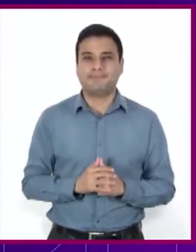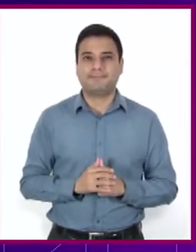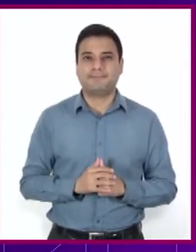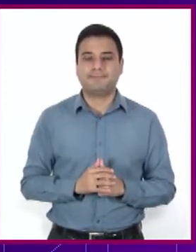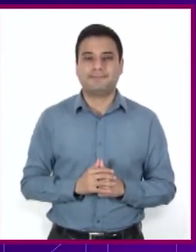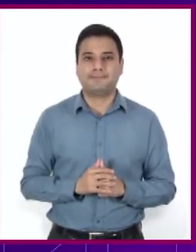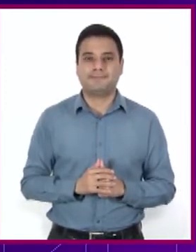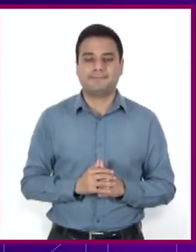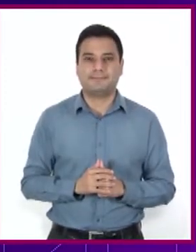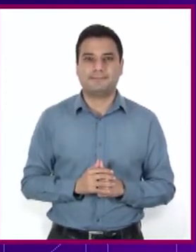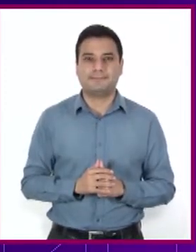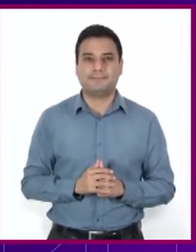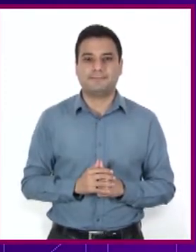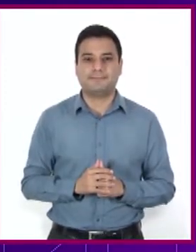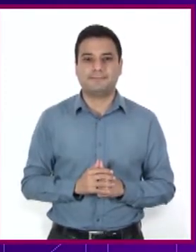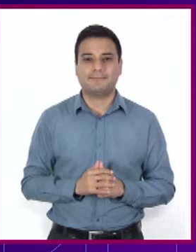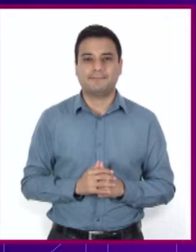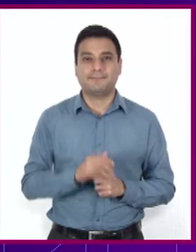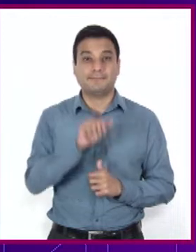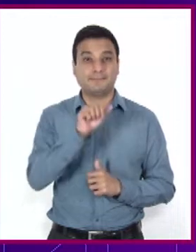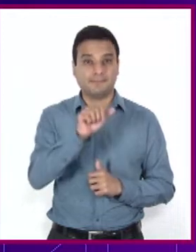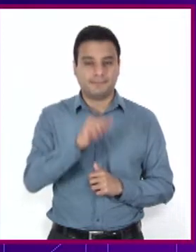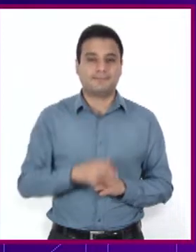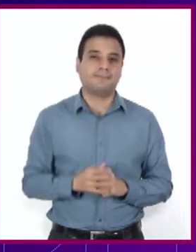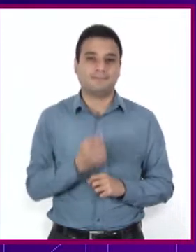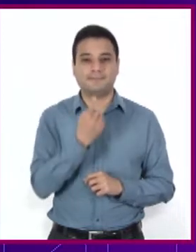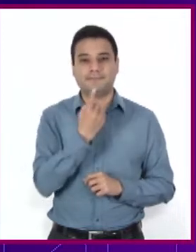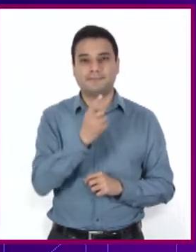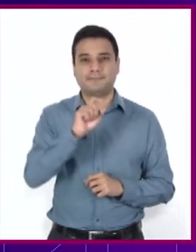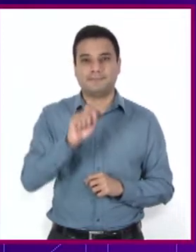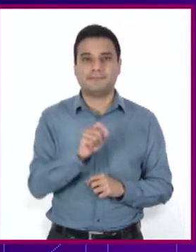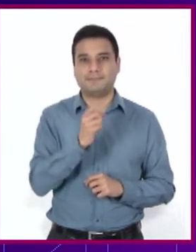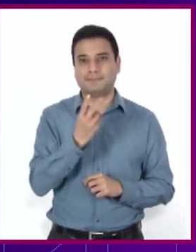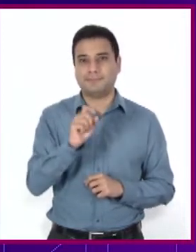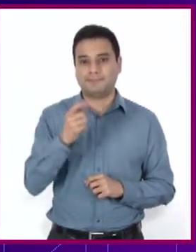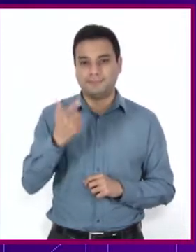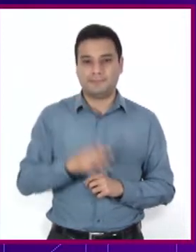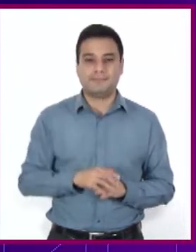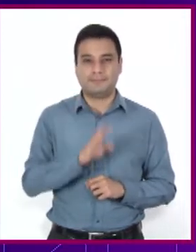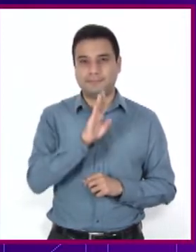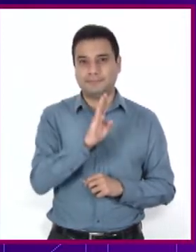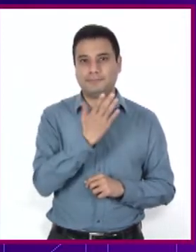como punto A, 1,2.7, punto B,